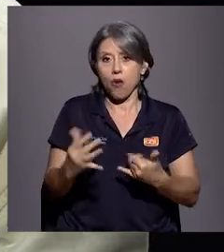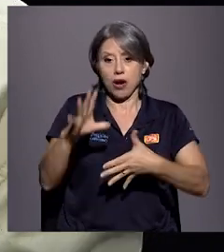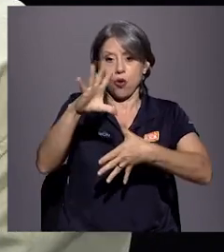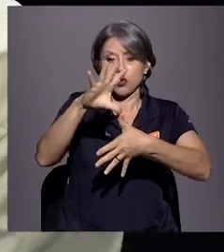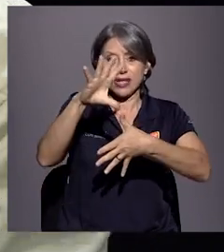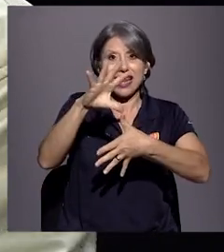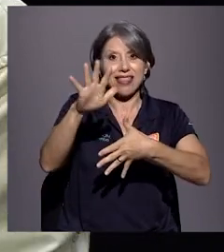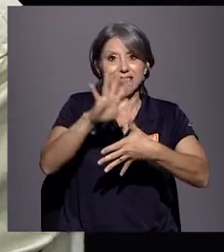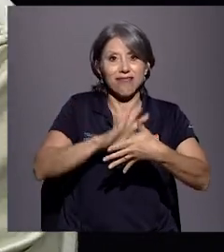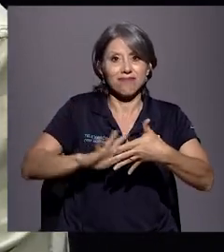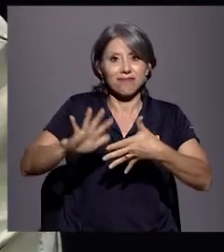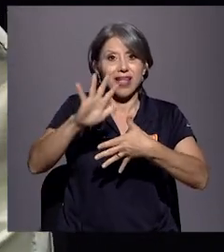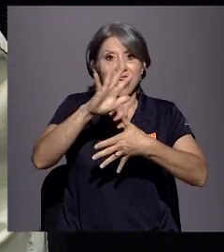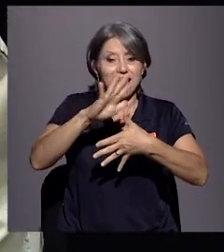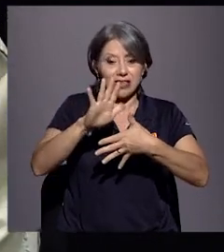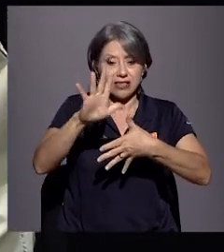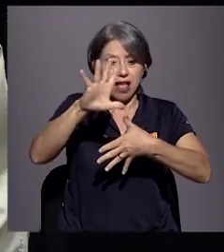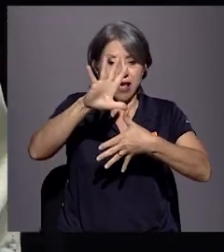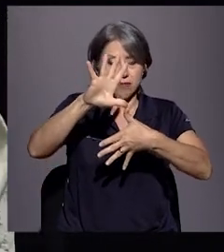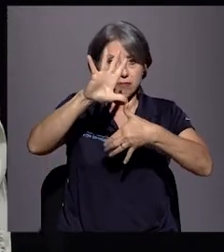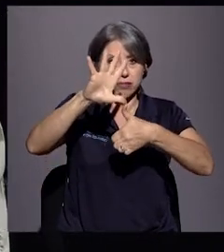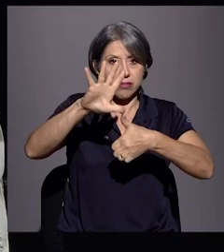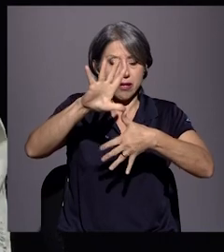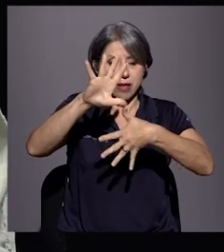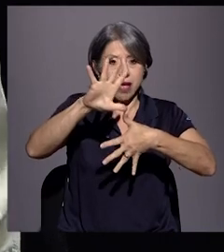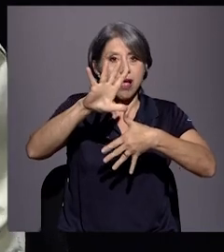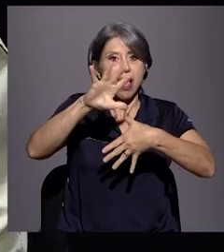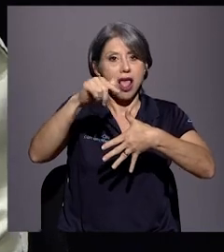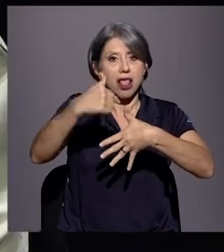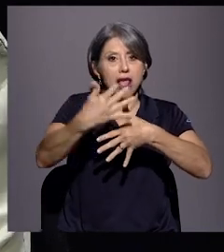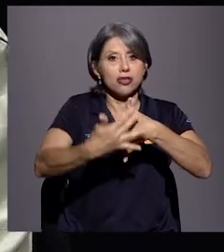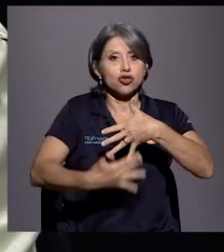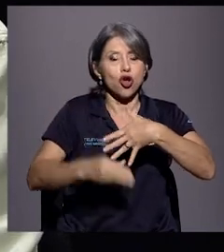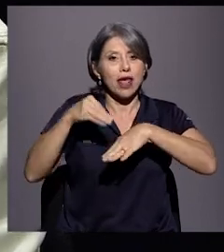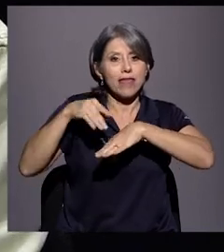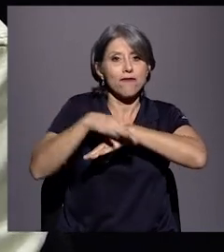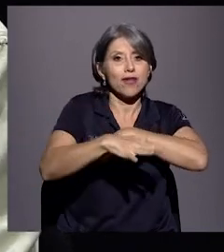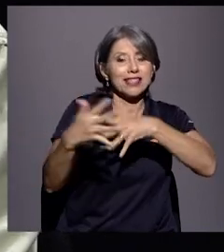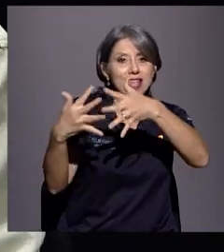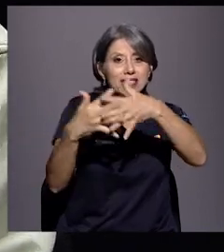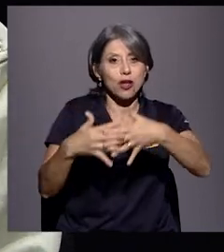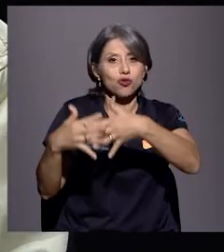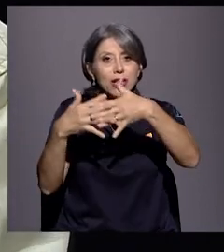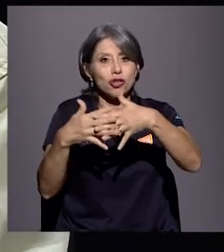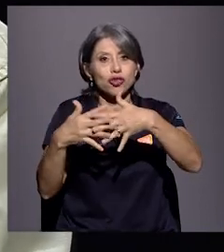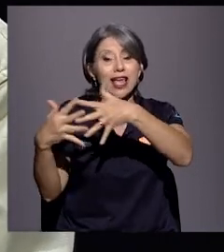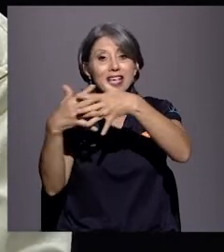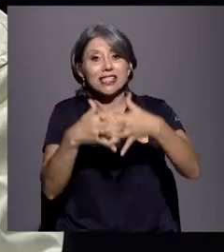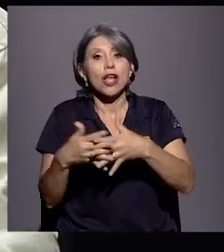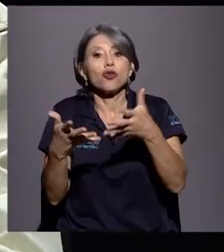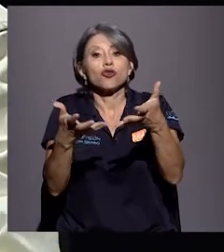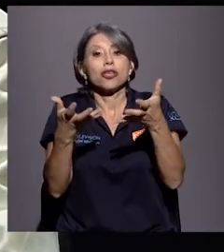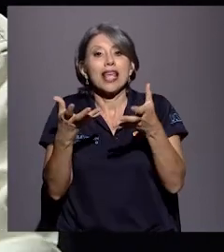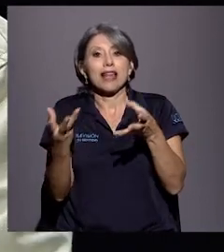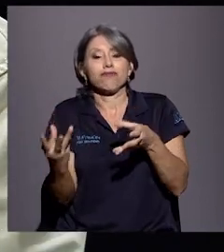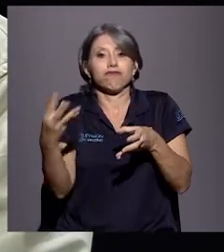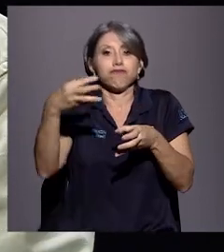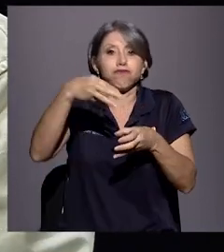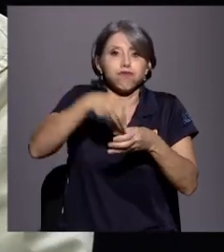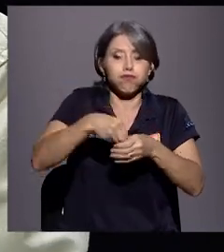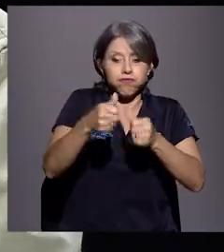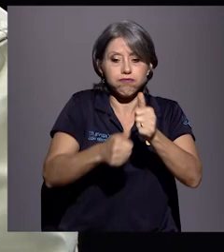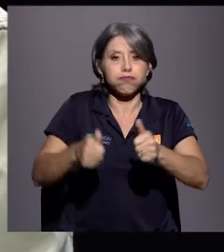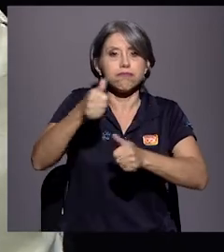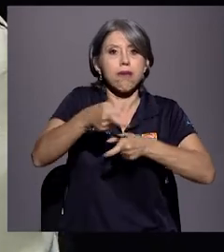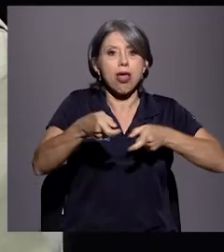en la zona de influencia de los Estados Unidos, los Estados Unidos están conduciendo hoy una política de intervención imperial dentro del